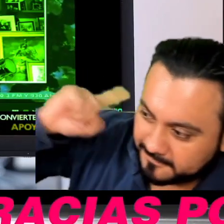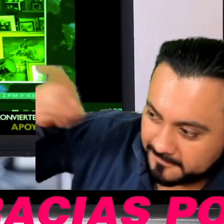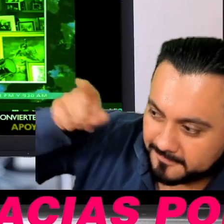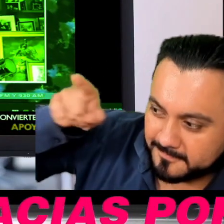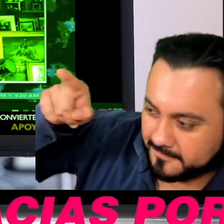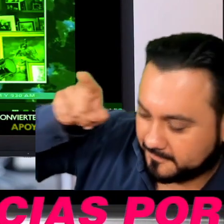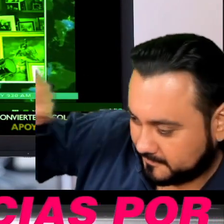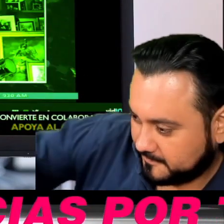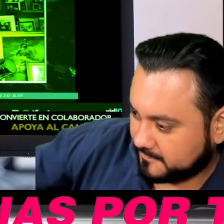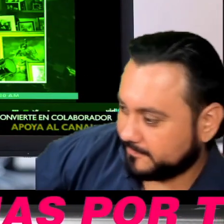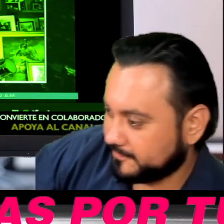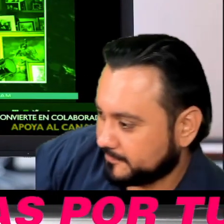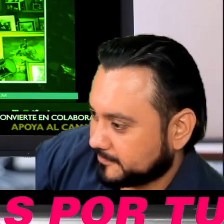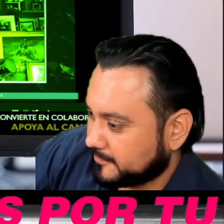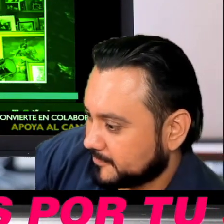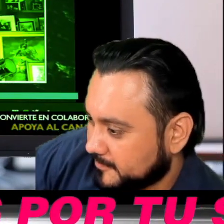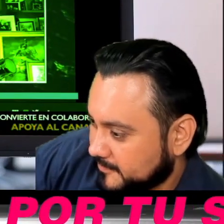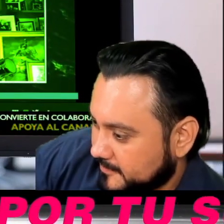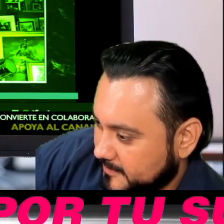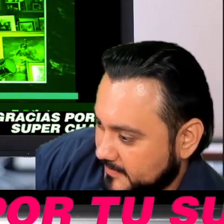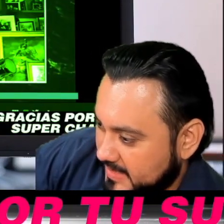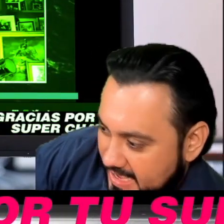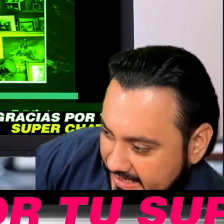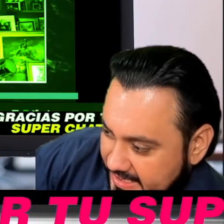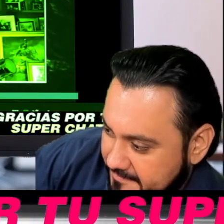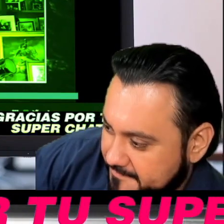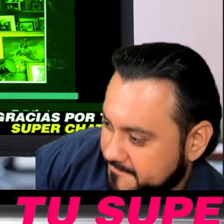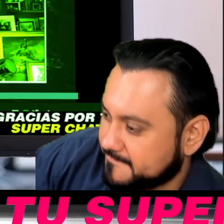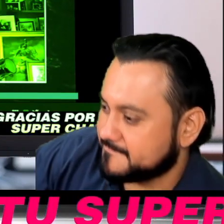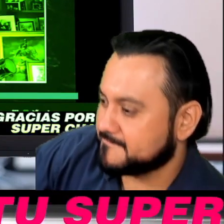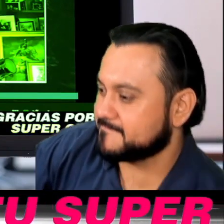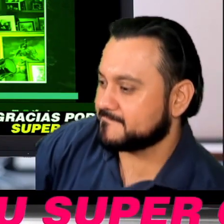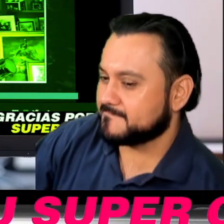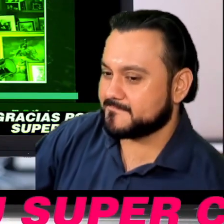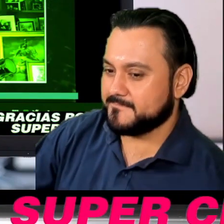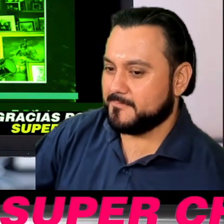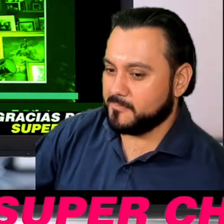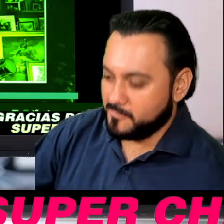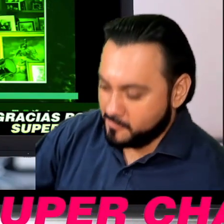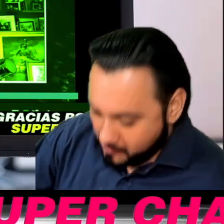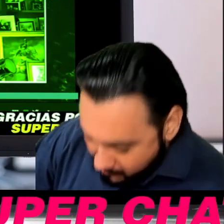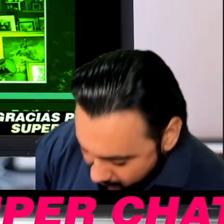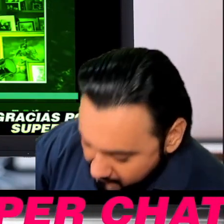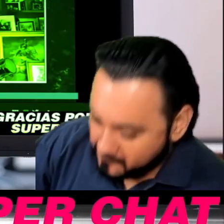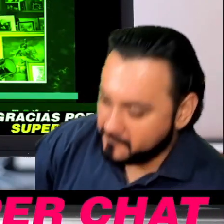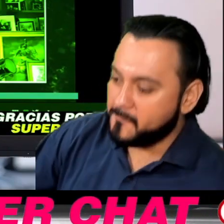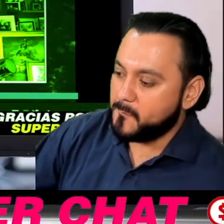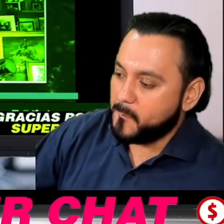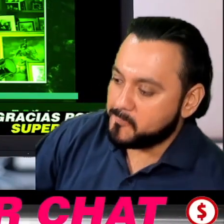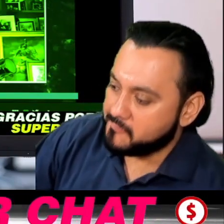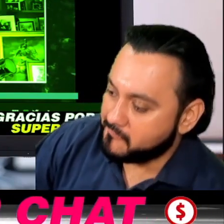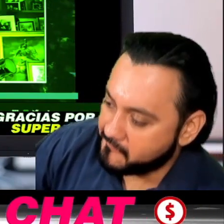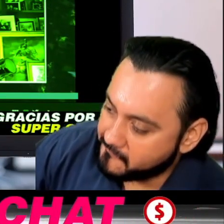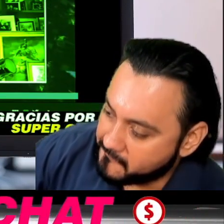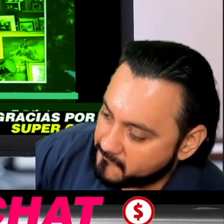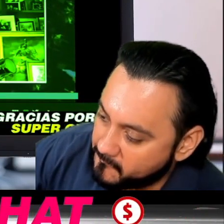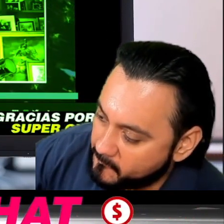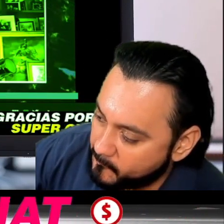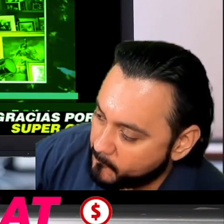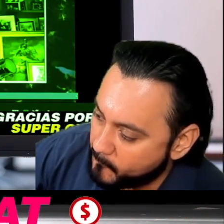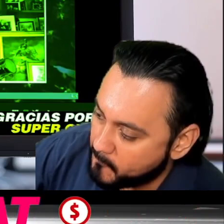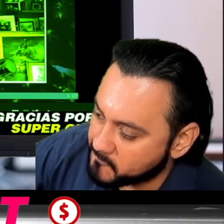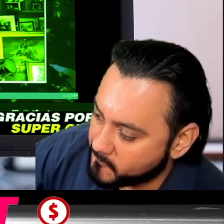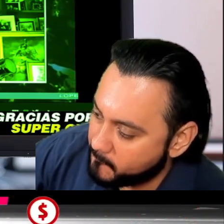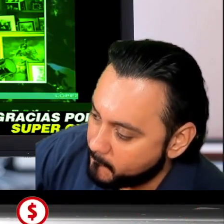en su segundo intento avala la reforma militar resultado un bloque Derrotado la oposición vencida y dividida la